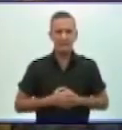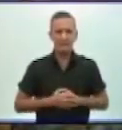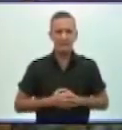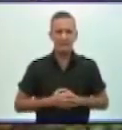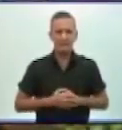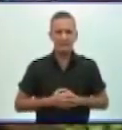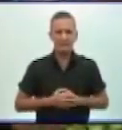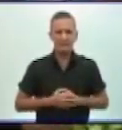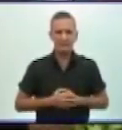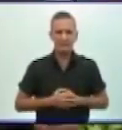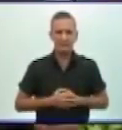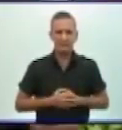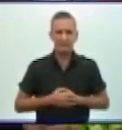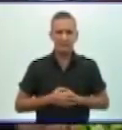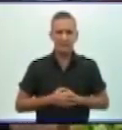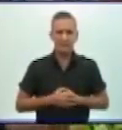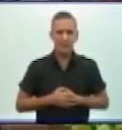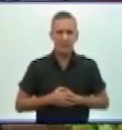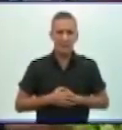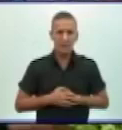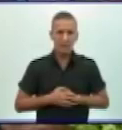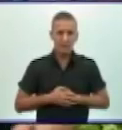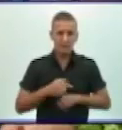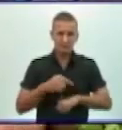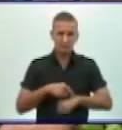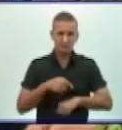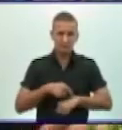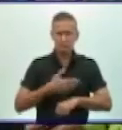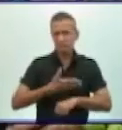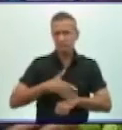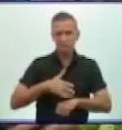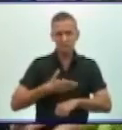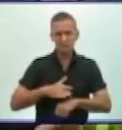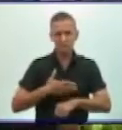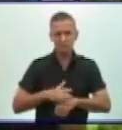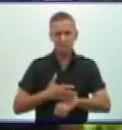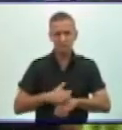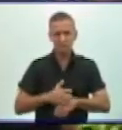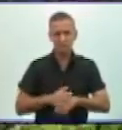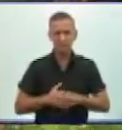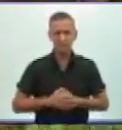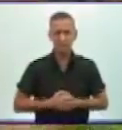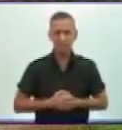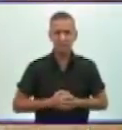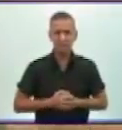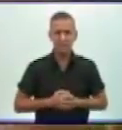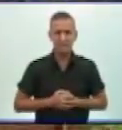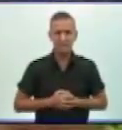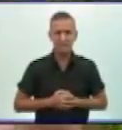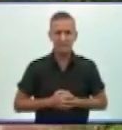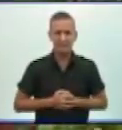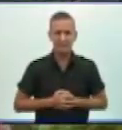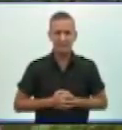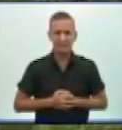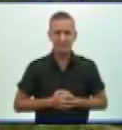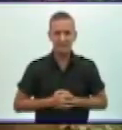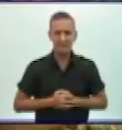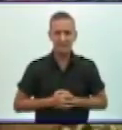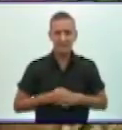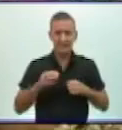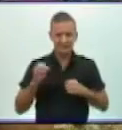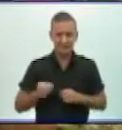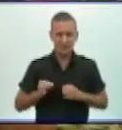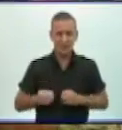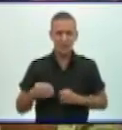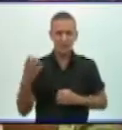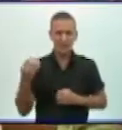¿Cómo se demora? Tiene que estar al llegar. Seguro está viendo las gorditas coreanas de esas y nos deja quemados. Seguro que están hablando de mí.